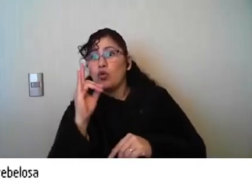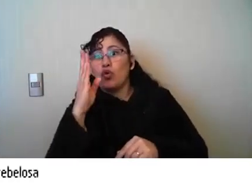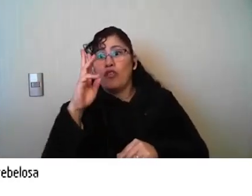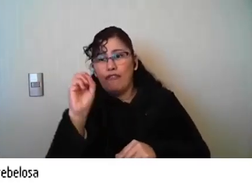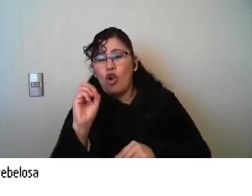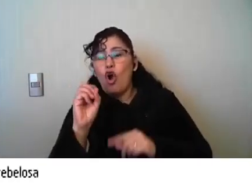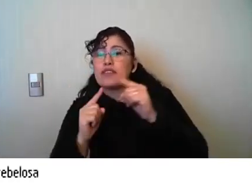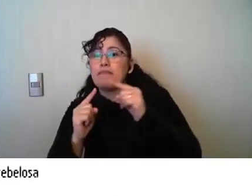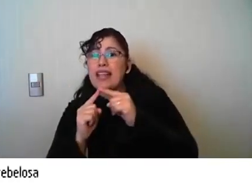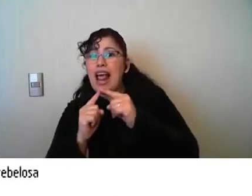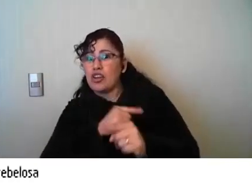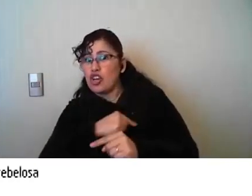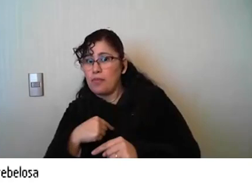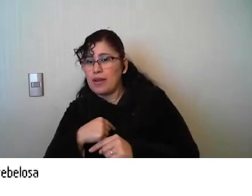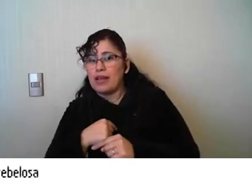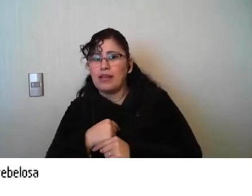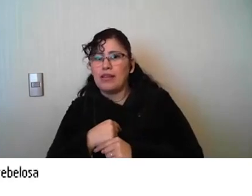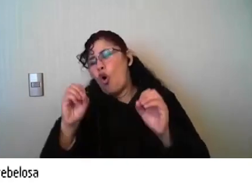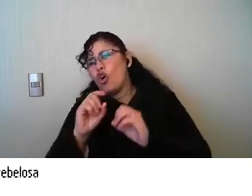tracto rubroespinal